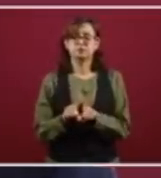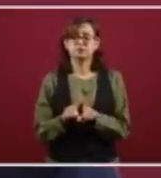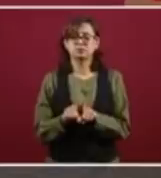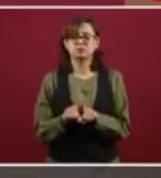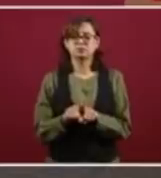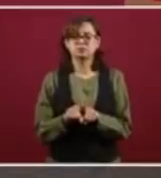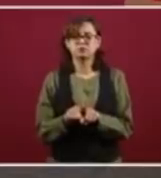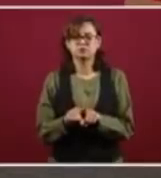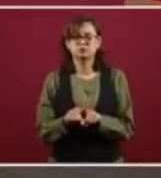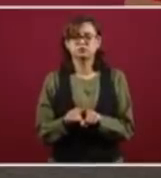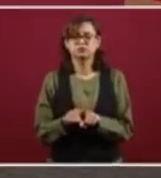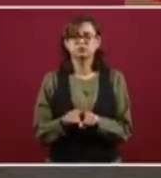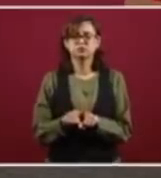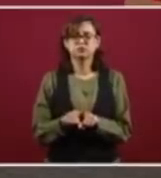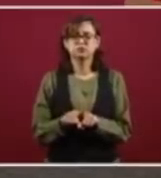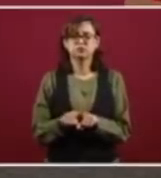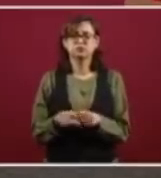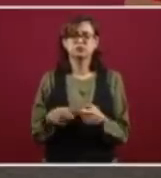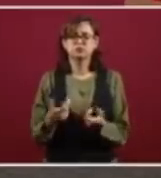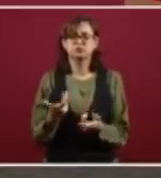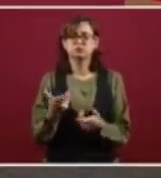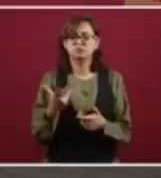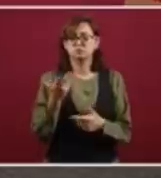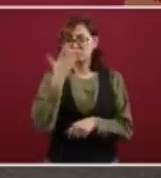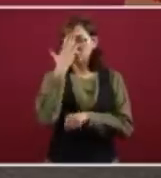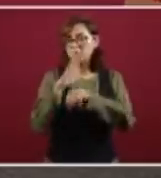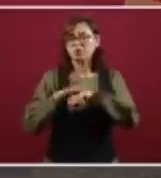no olvidar el 68,